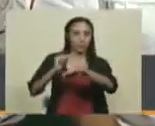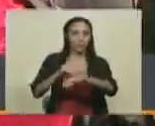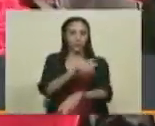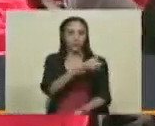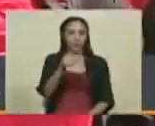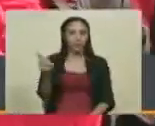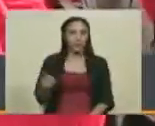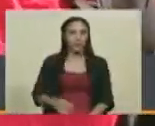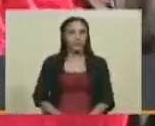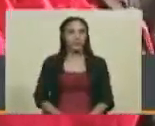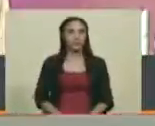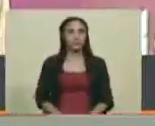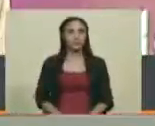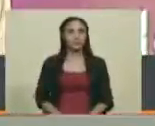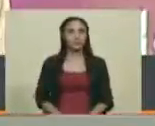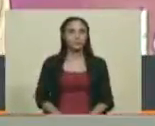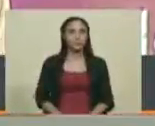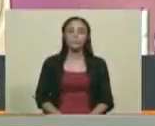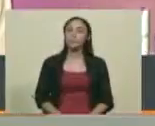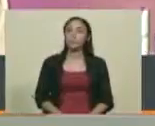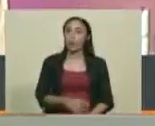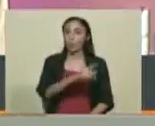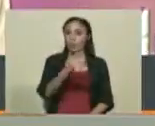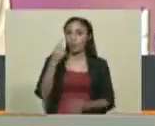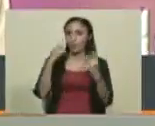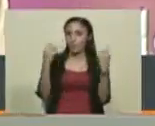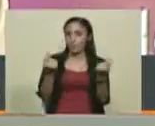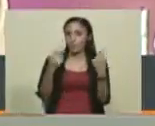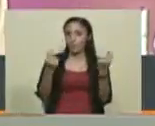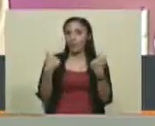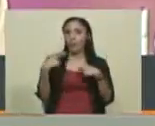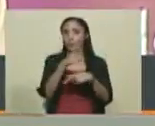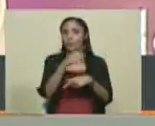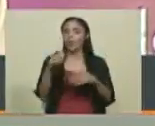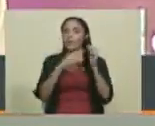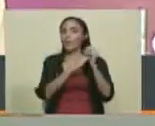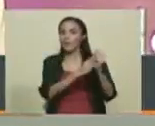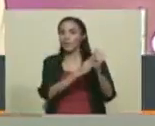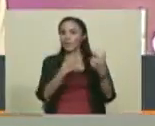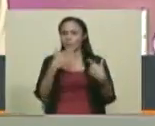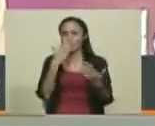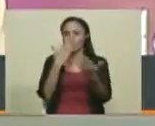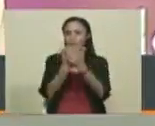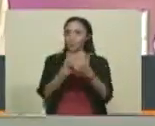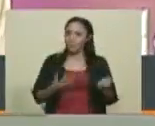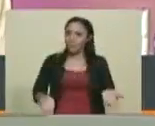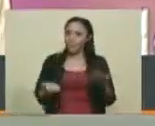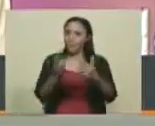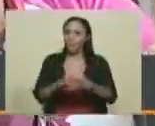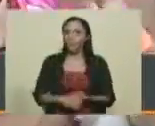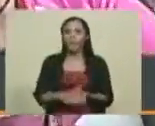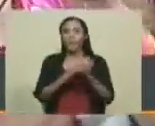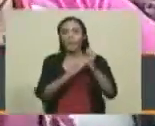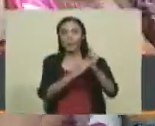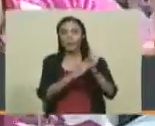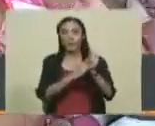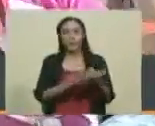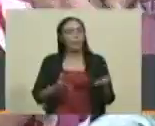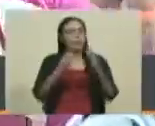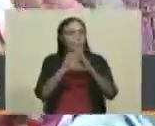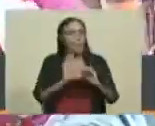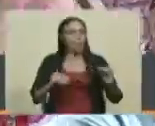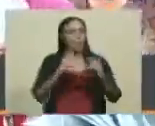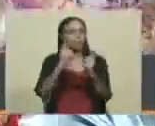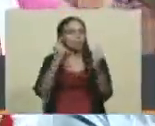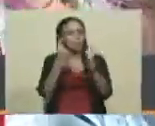petroleras que ustedes se pongan al mando, se pongan al frente, lleven las riendas de esta gran